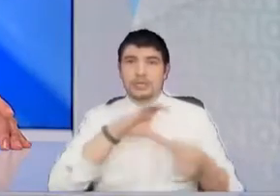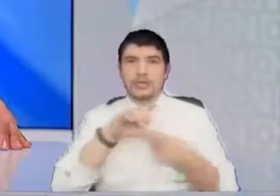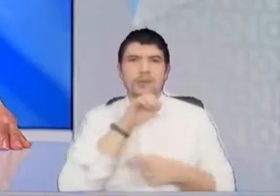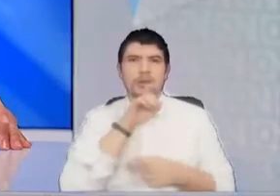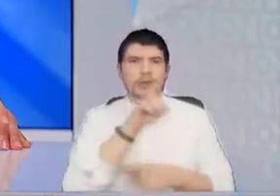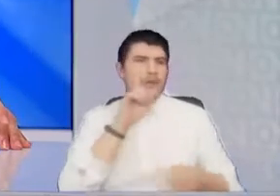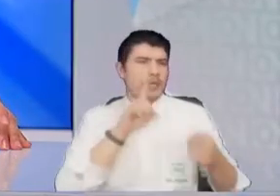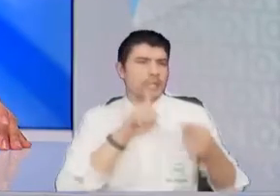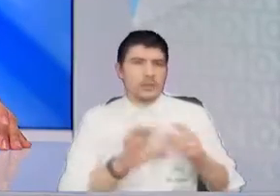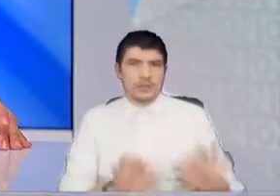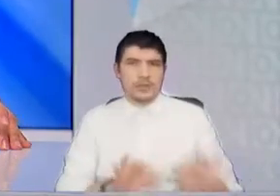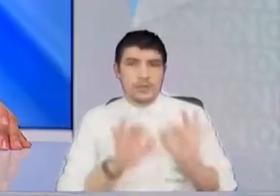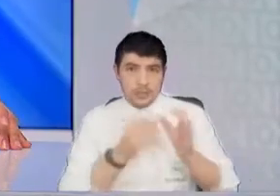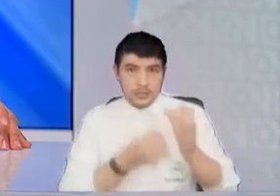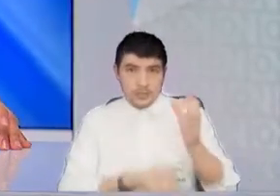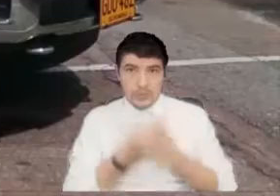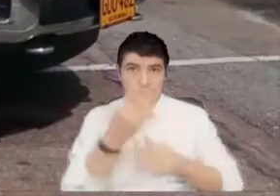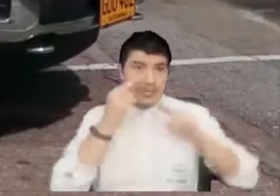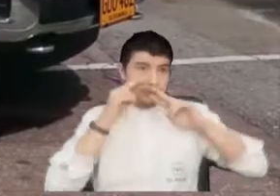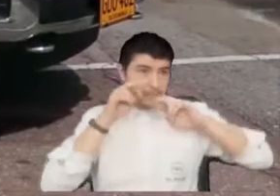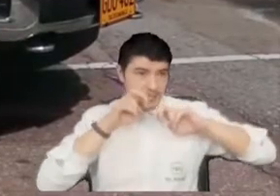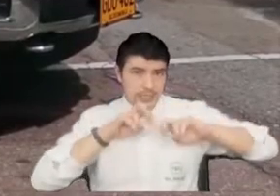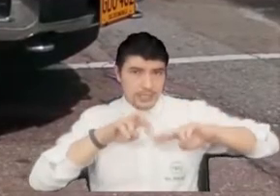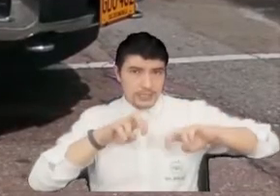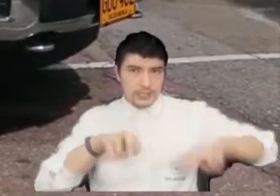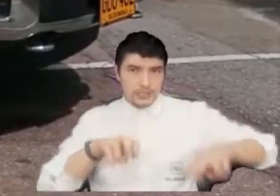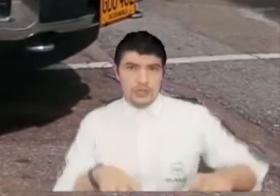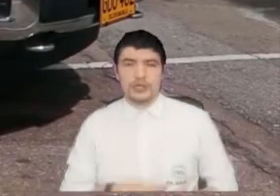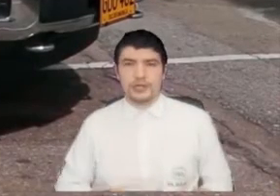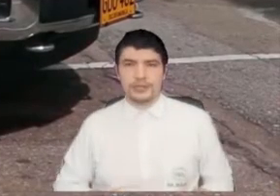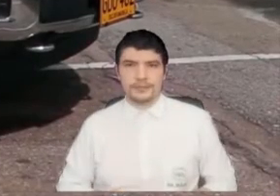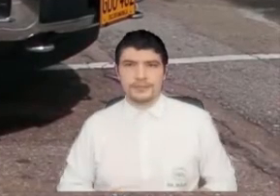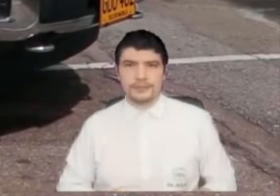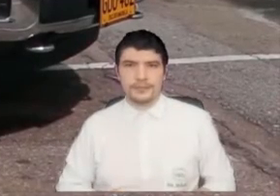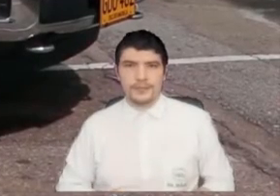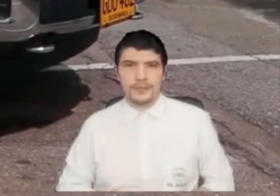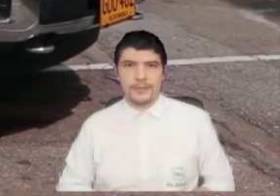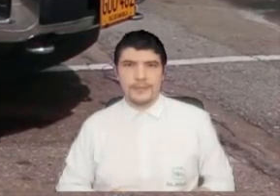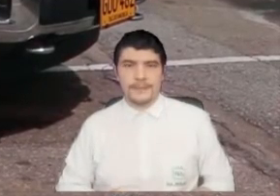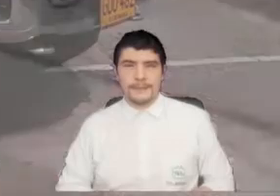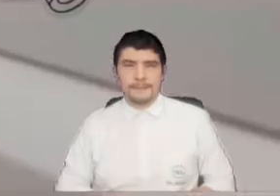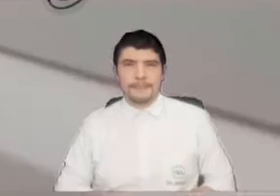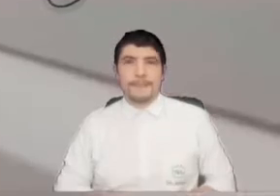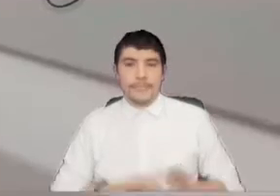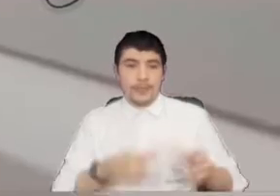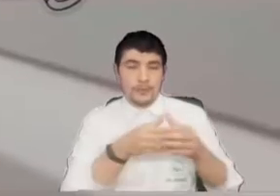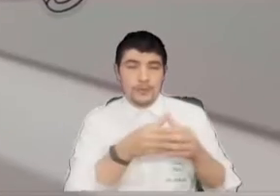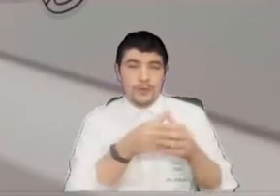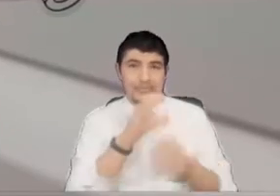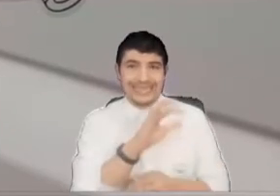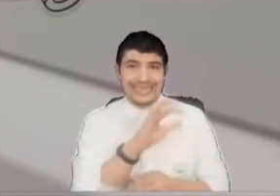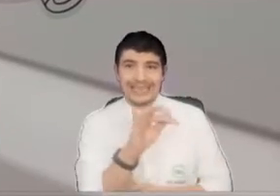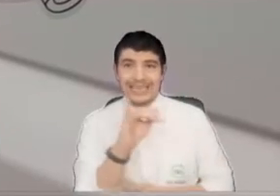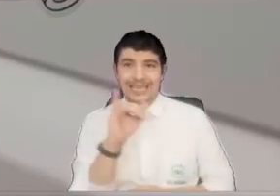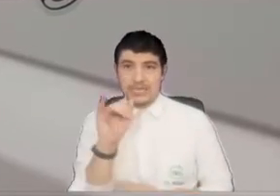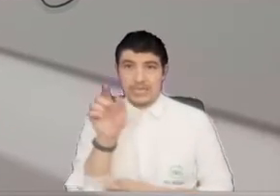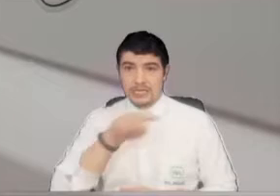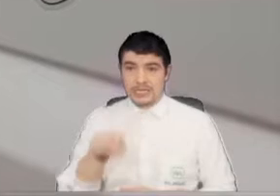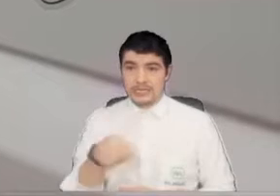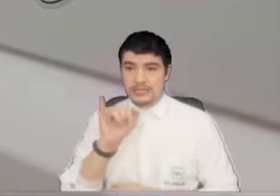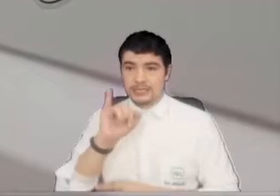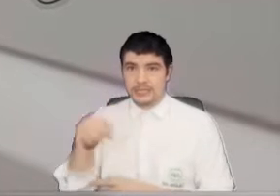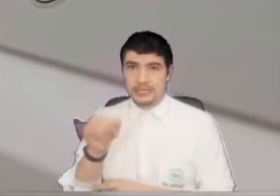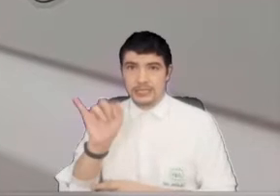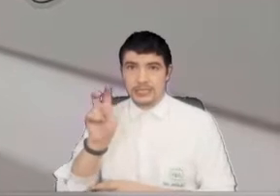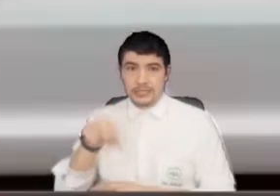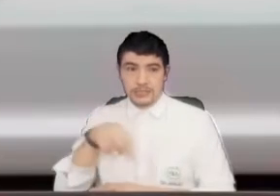equipos de investigación criminal. La seccional de investigación criminal de la policía tiene en servicio un nuevo